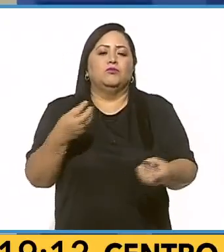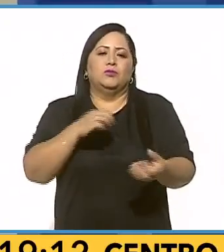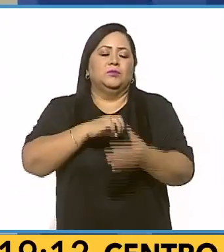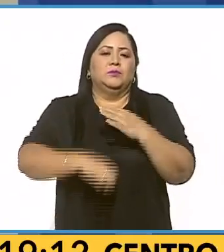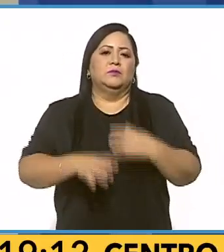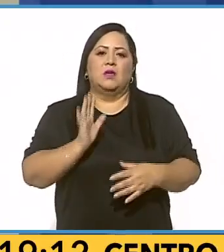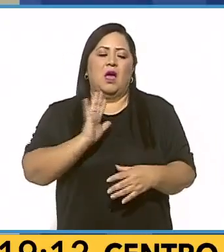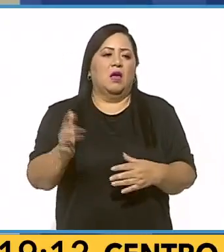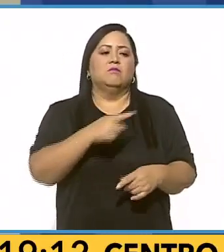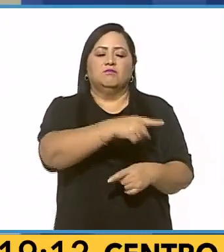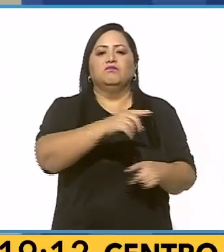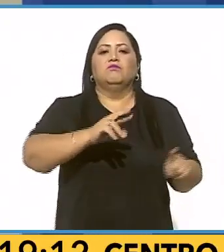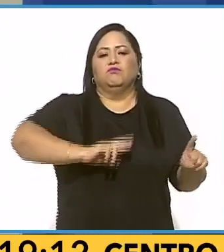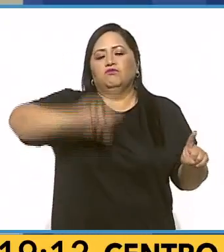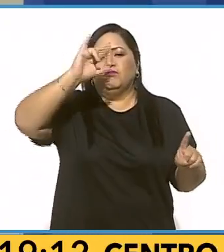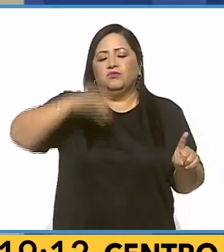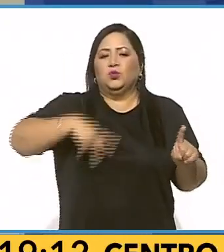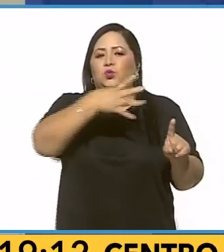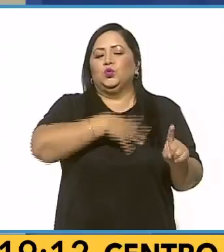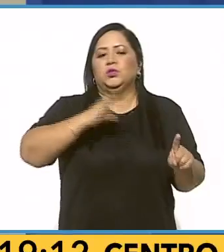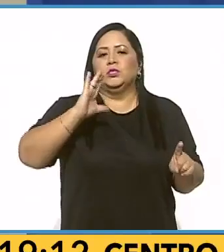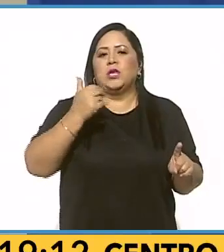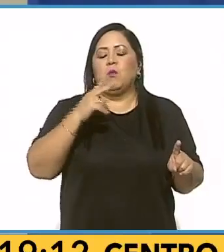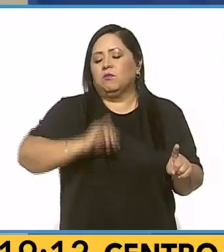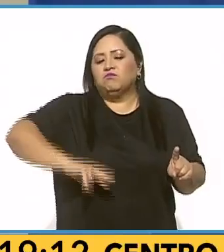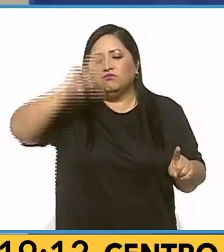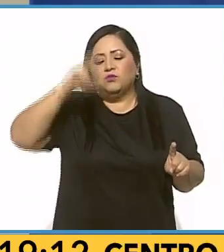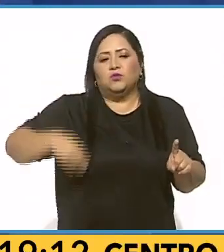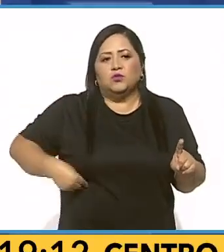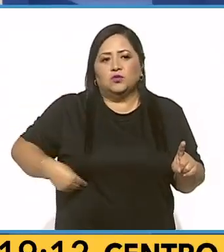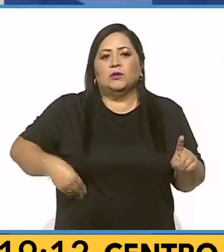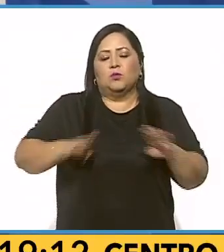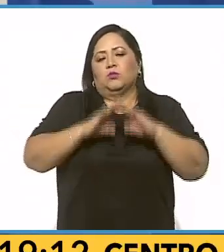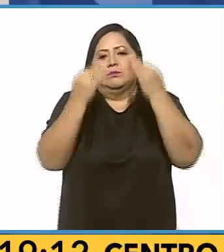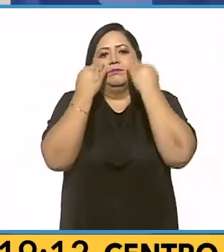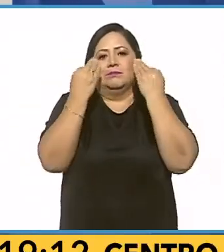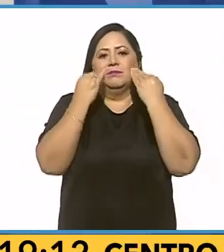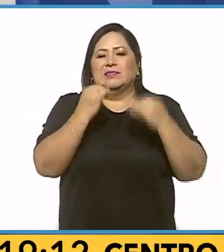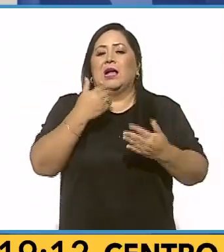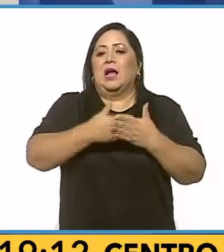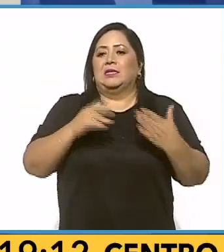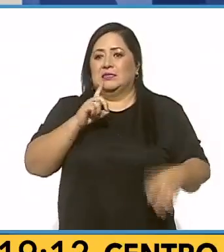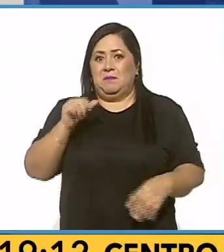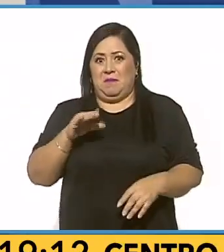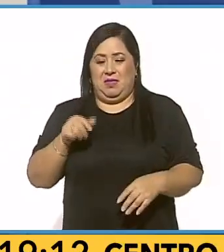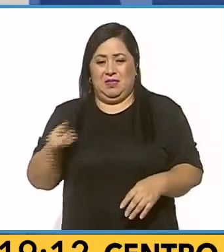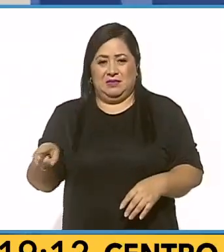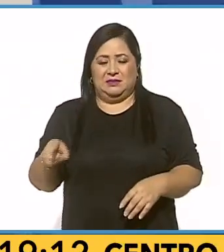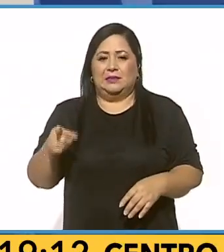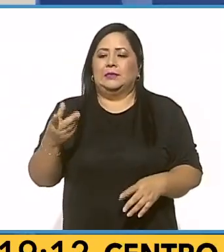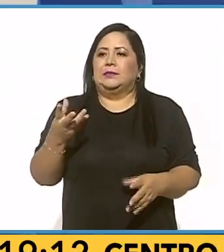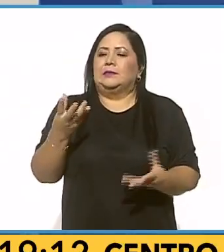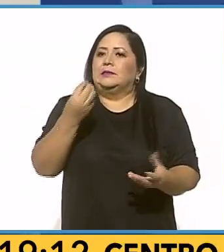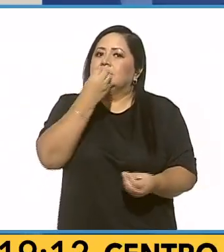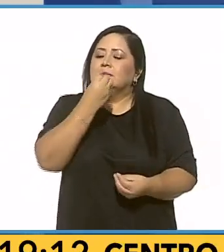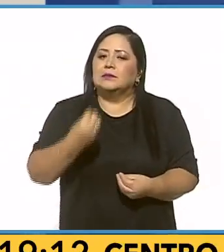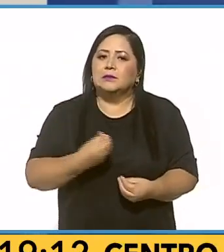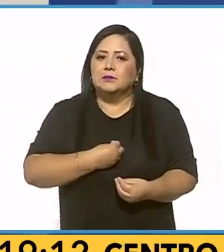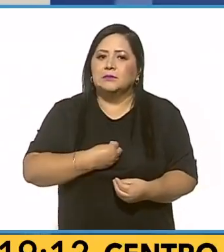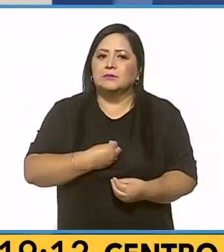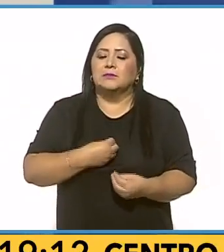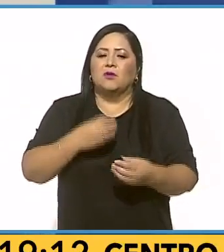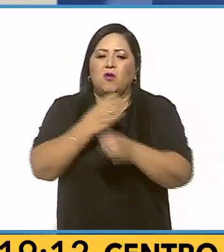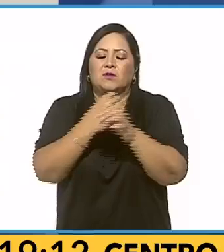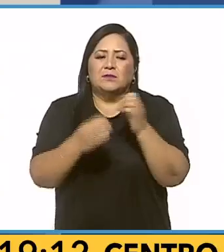se ha confirmado, pues Sí. los hijos de Chapo Guzmán, ¿no? Entonces, a lo mejor esto forzó un poco las cosas para que el Mayo tratara y pusiera sobre la